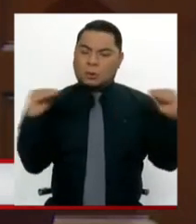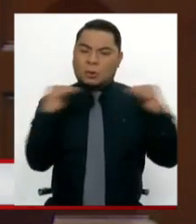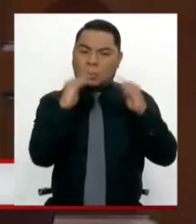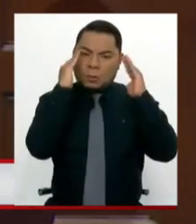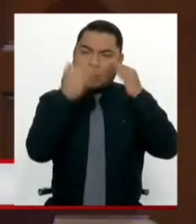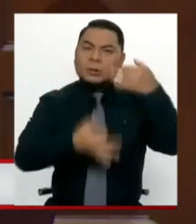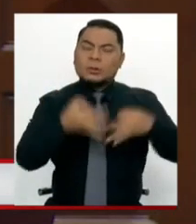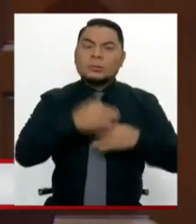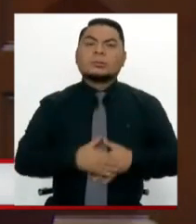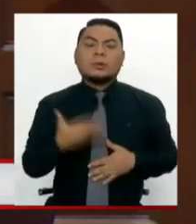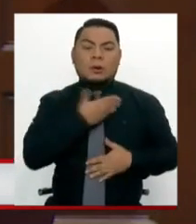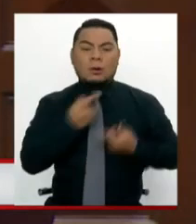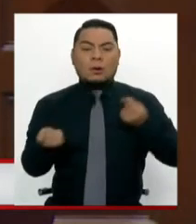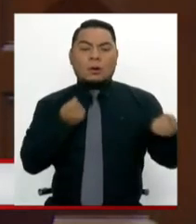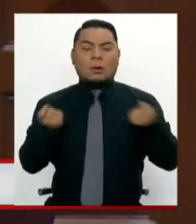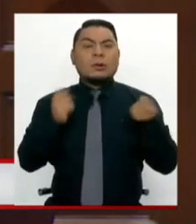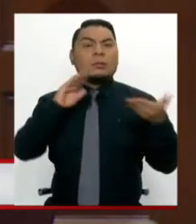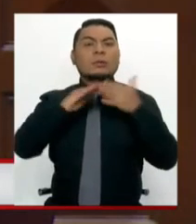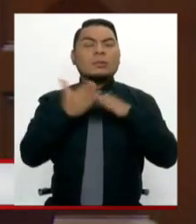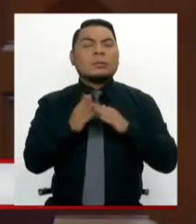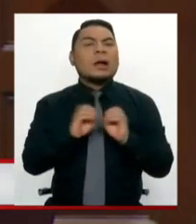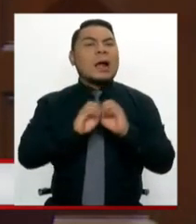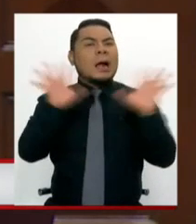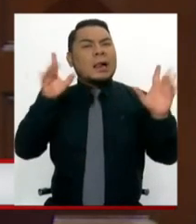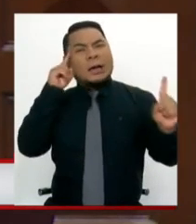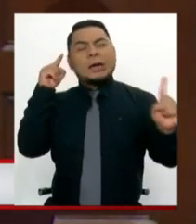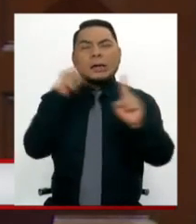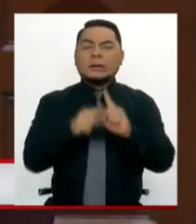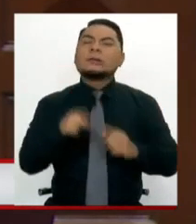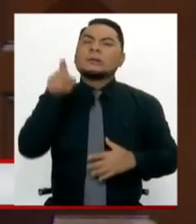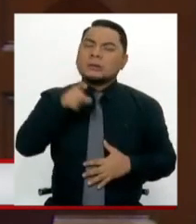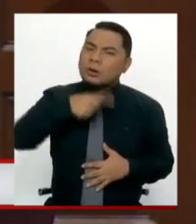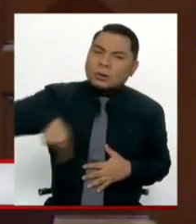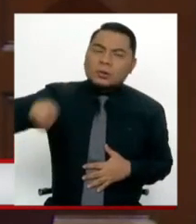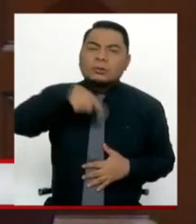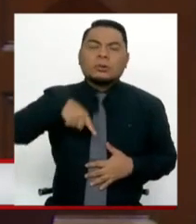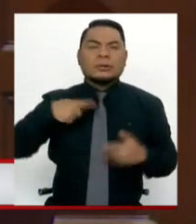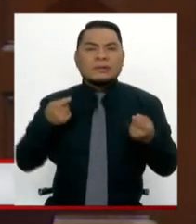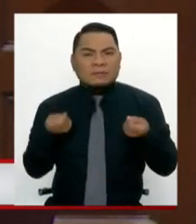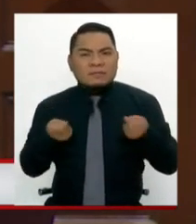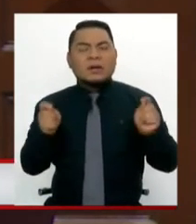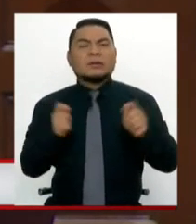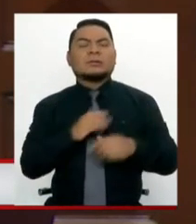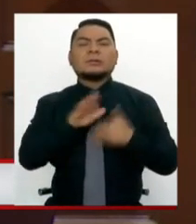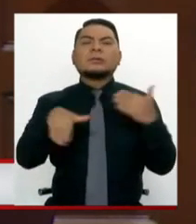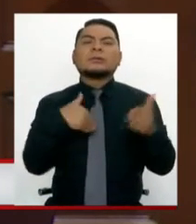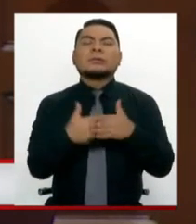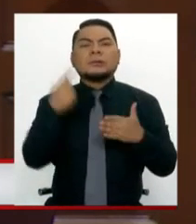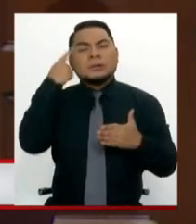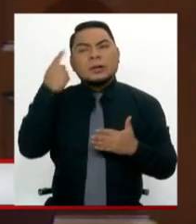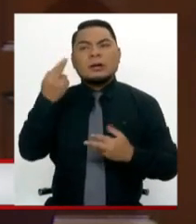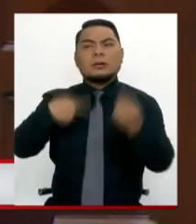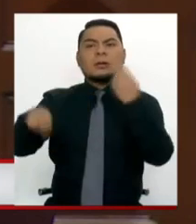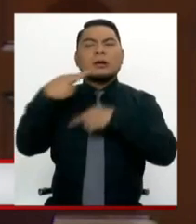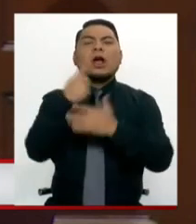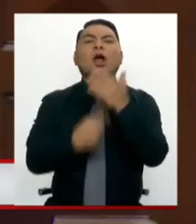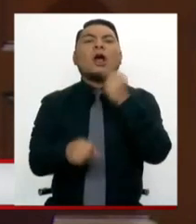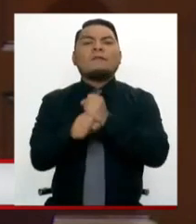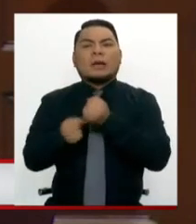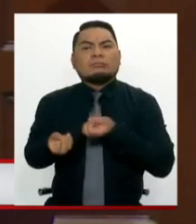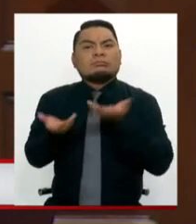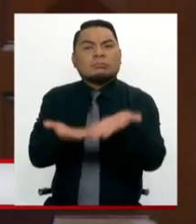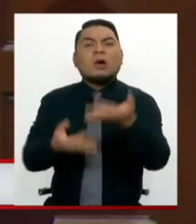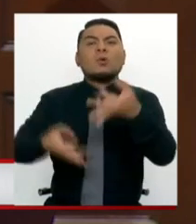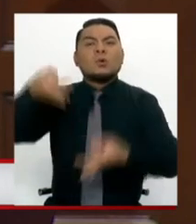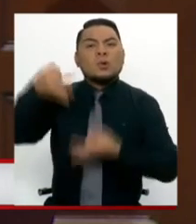gobierno del pueblo tiene ese objetivo muy claro y vamos a hacer todos los esfuerzos por devolver la confianza en el sistema